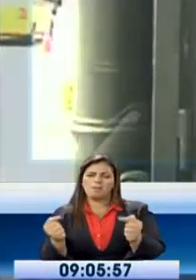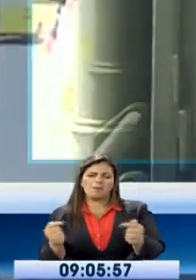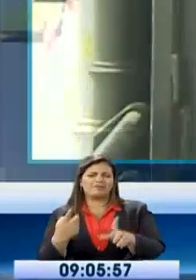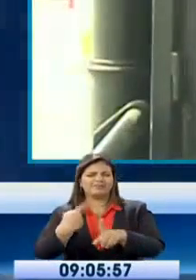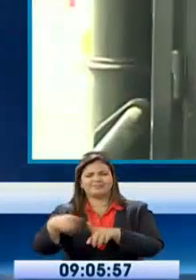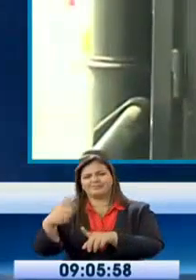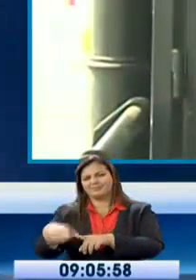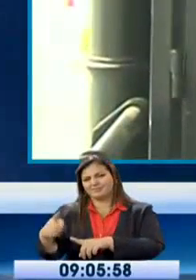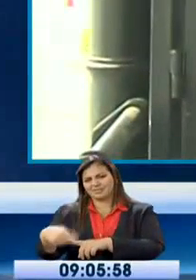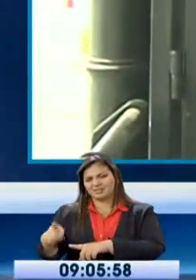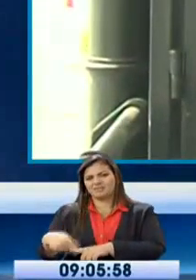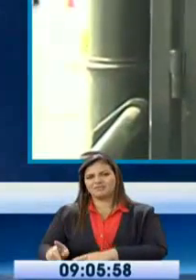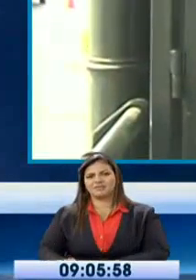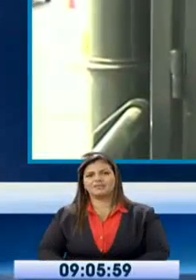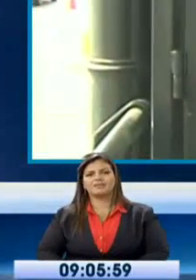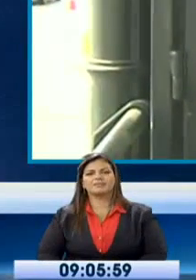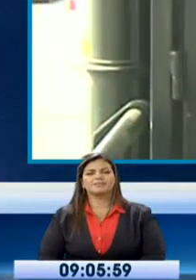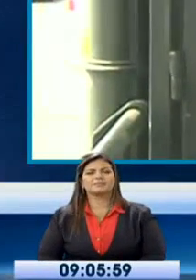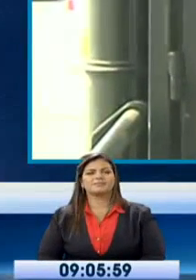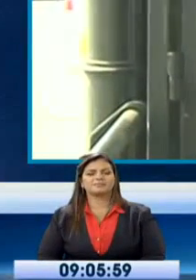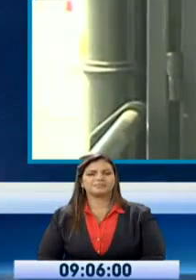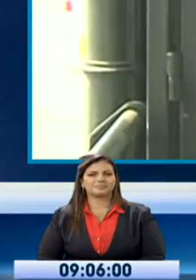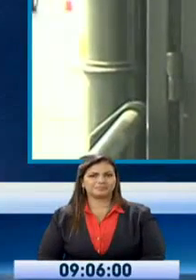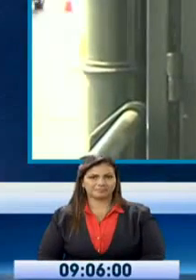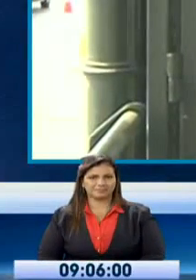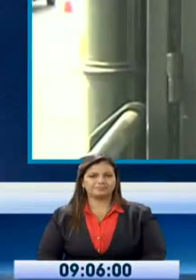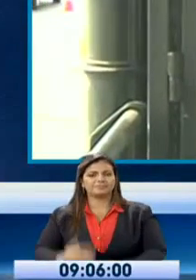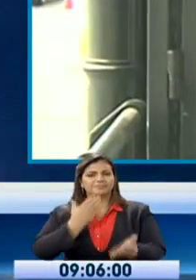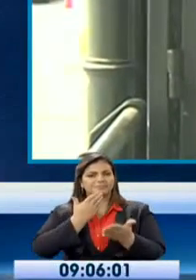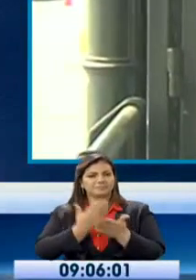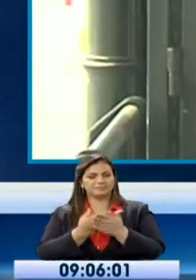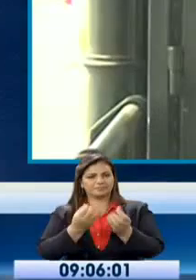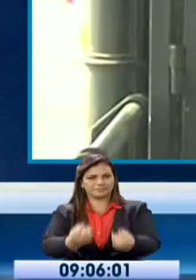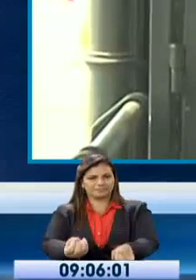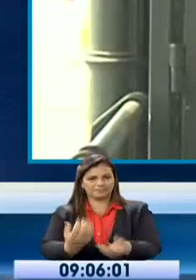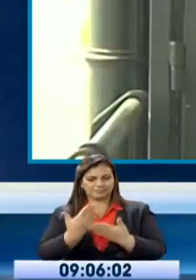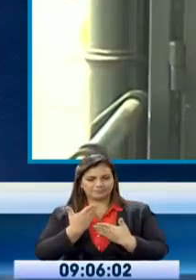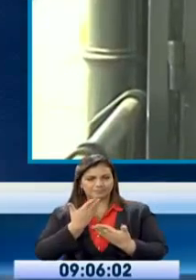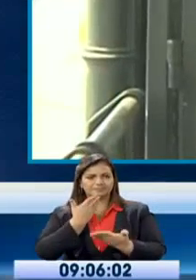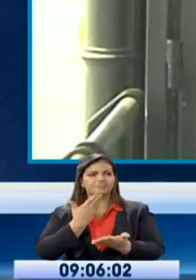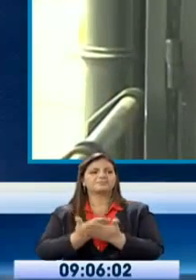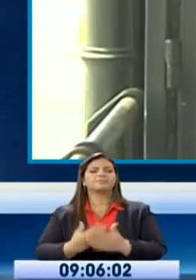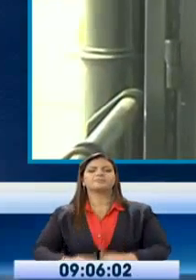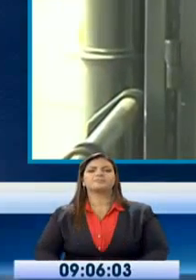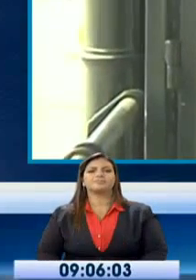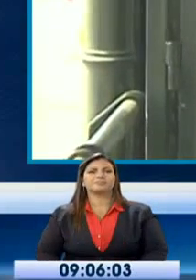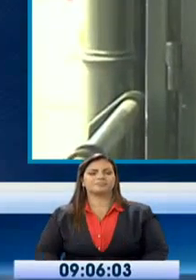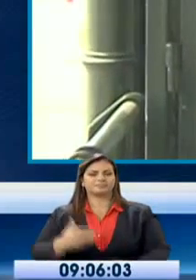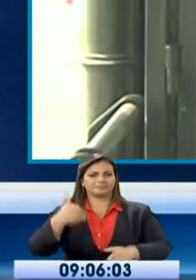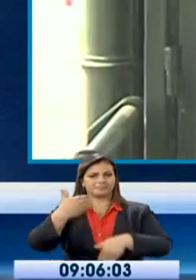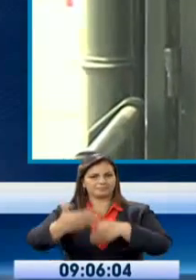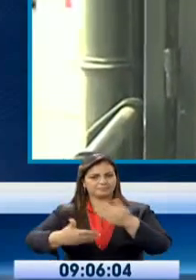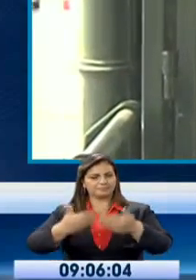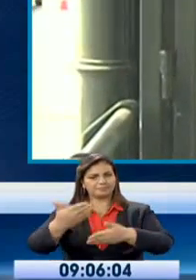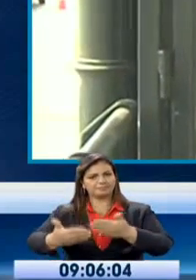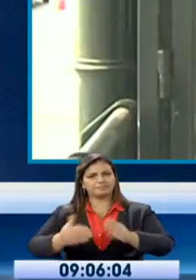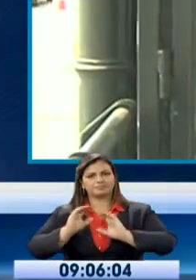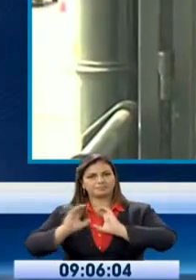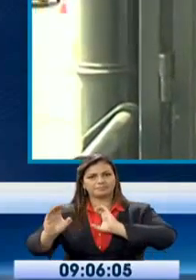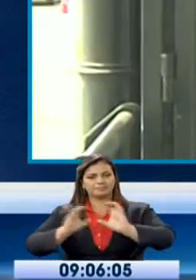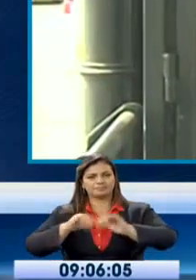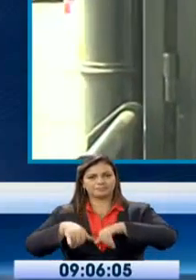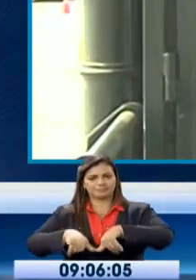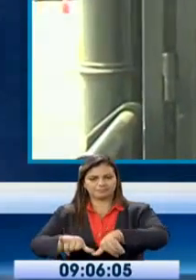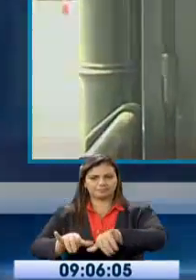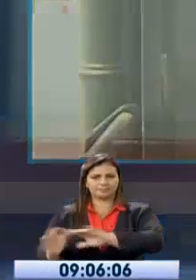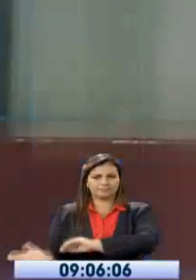darle paso a nuestra compañera Luisa. Muchísimas gracias, Luciola, por tu reporte y más adelante volveremos a enlazarnos contigo. Ahora yo quiero